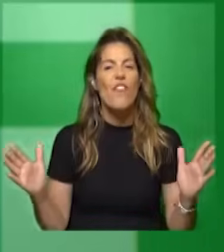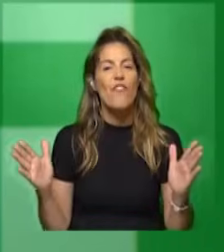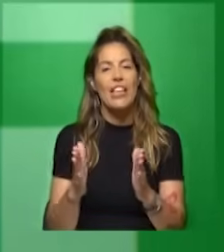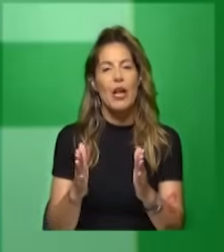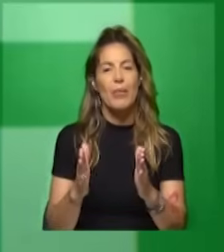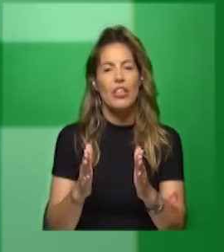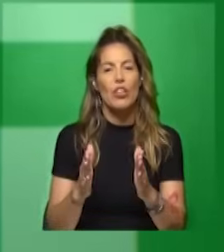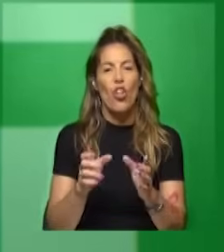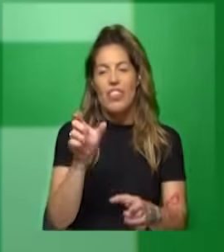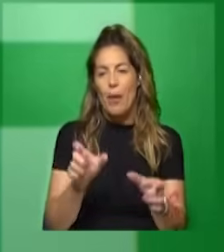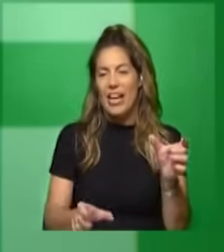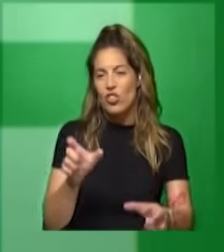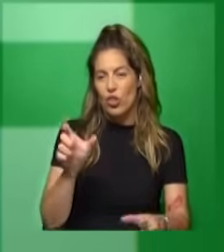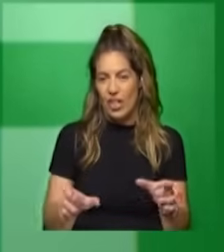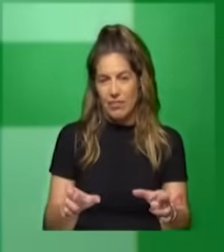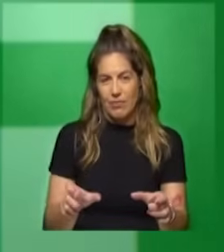de civilizaciones.